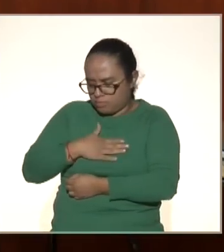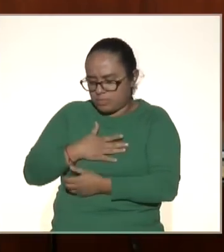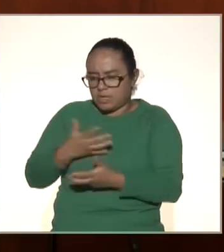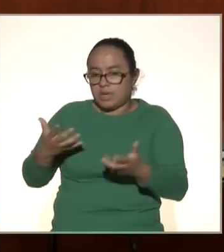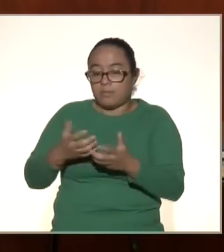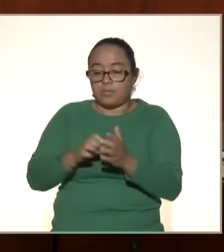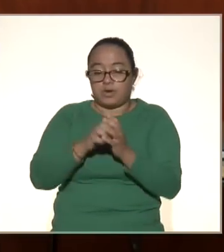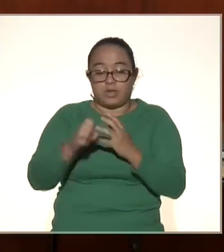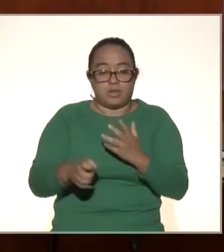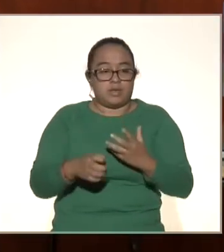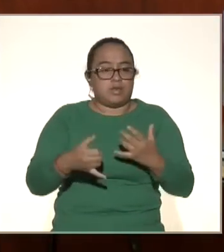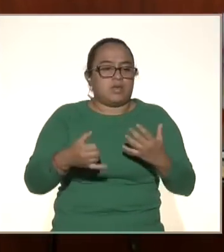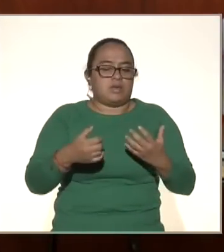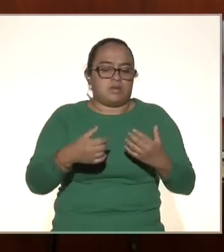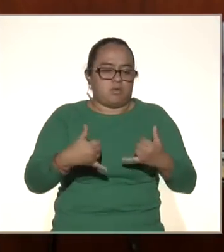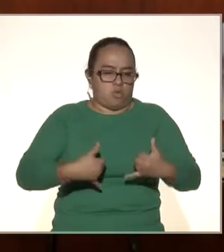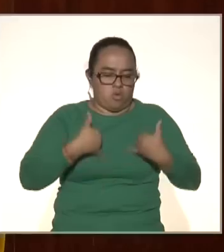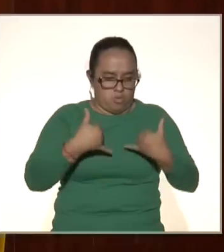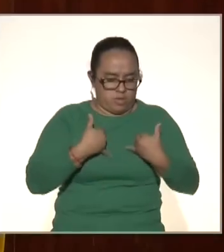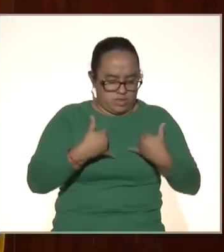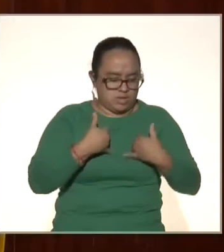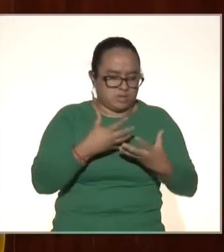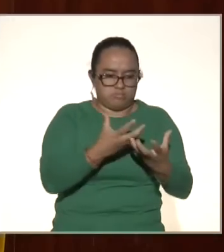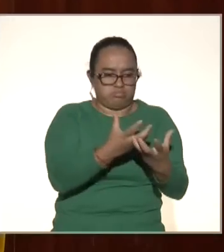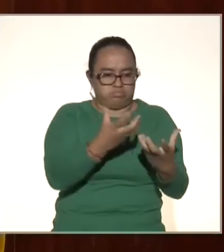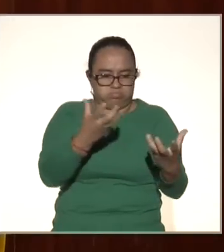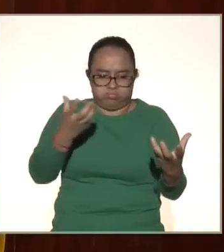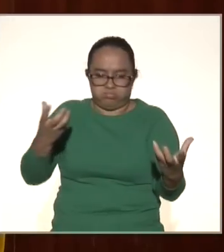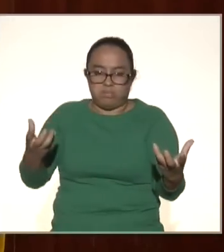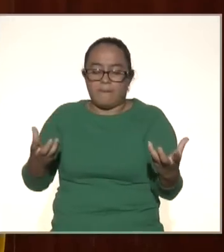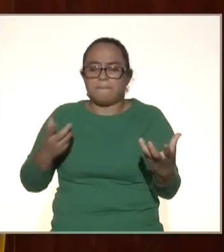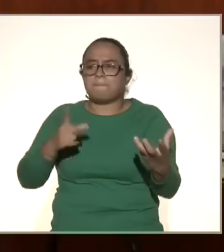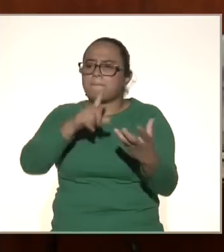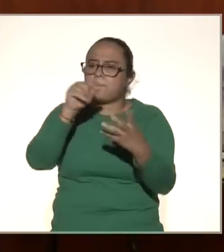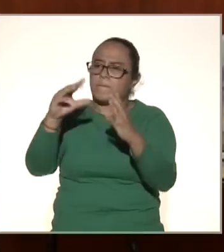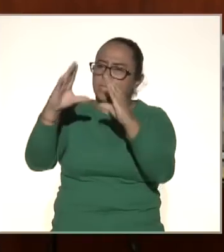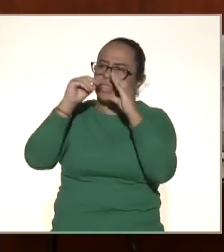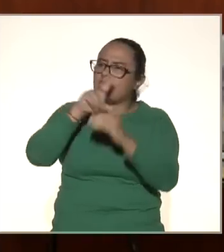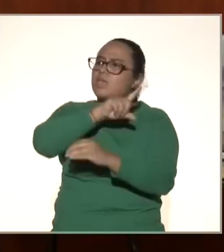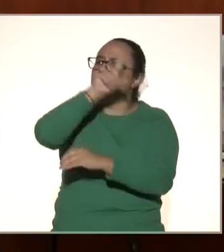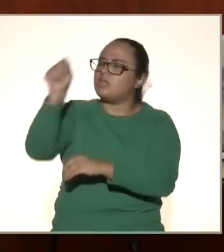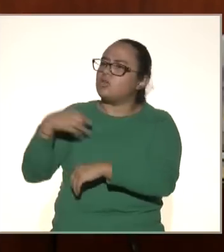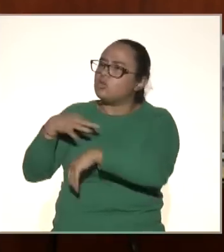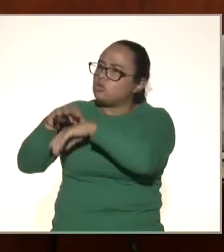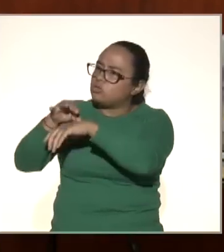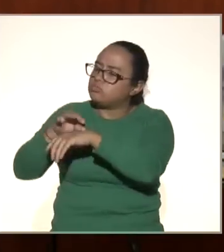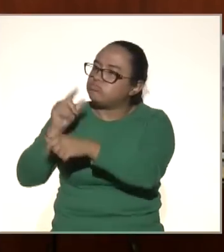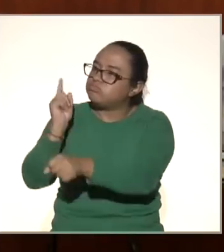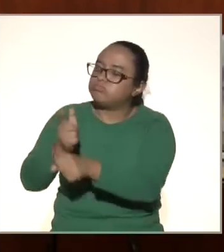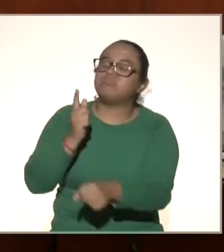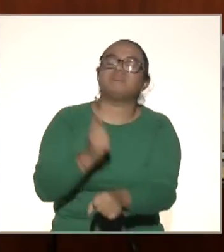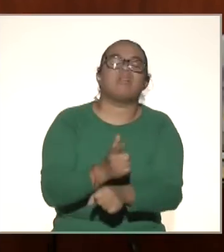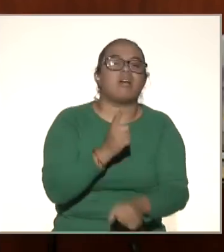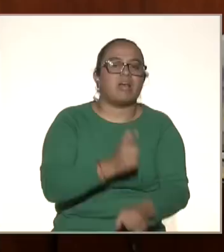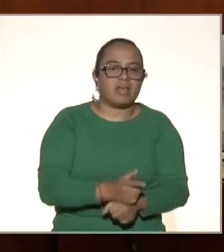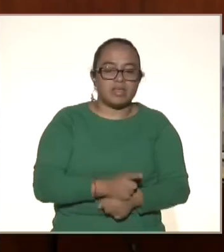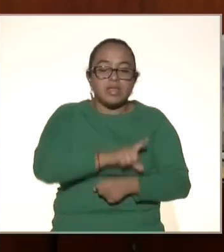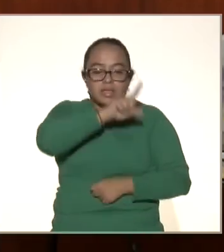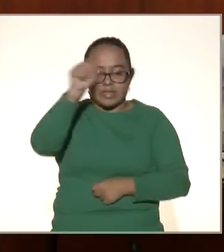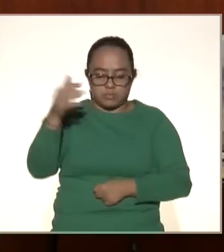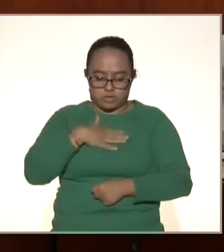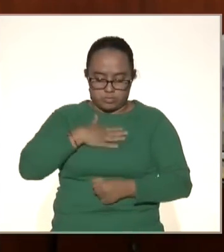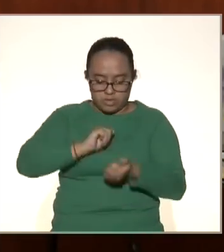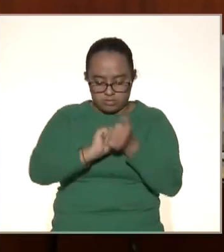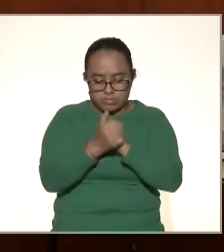seno familiar jóvenes, digamos, y nos enseñaron ciertas cosas, pero después nosotros vivimos y experimentamos y nos pasan cosas.